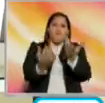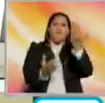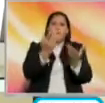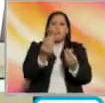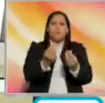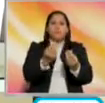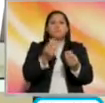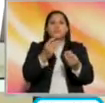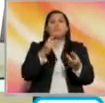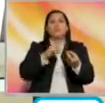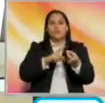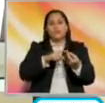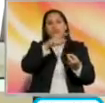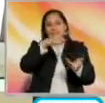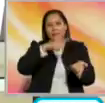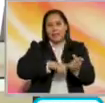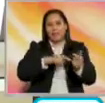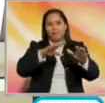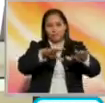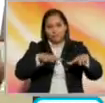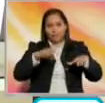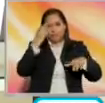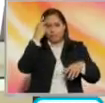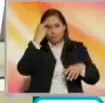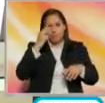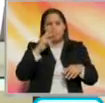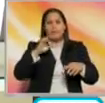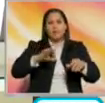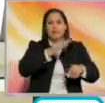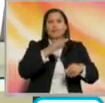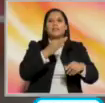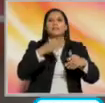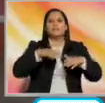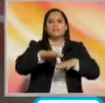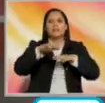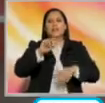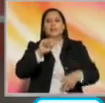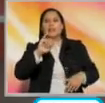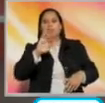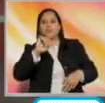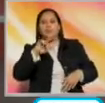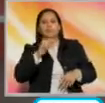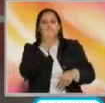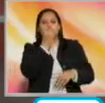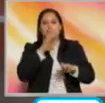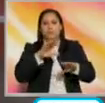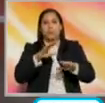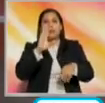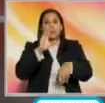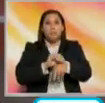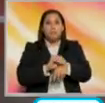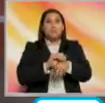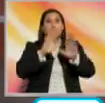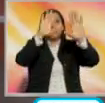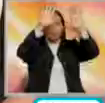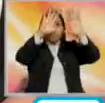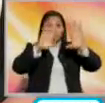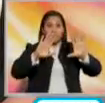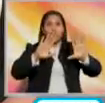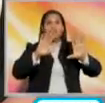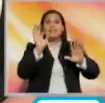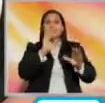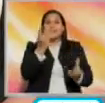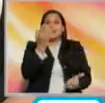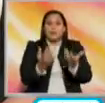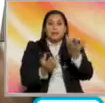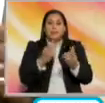ópera está en Bellas Artes. Guau, impresionante. Y es hecho por Tiffany. Y es una maravilla porque de hecho te permite que si tras bambalinas se crea un